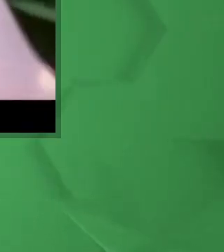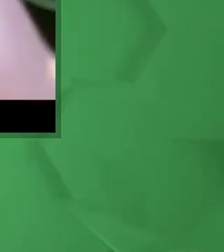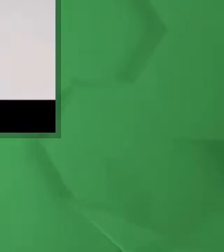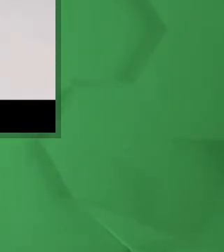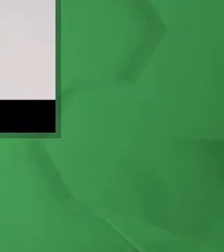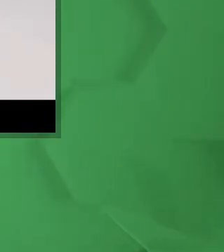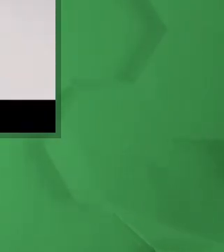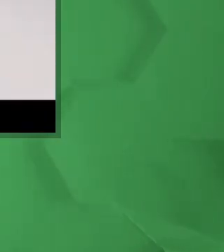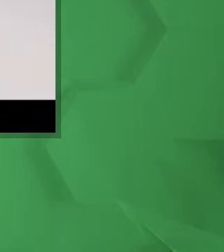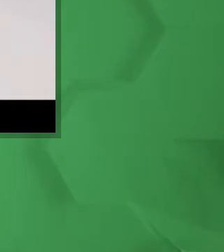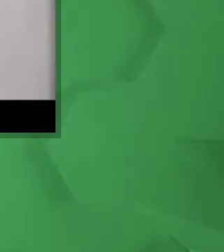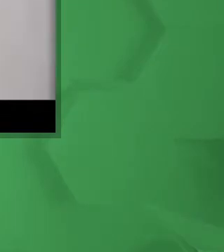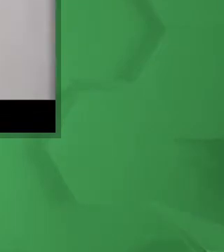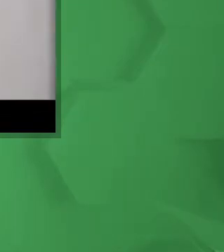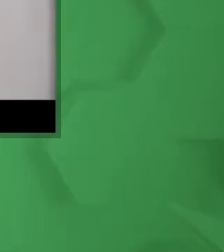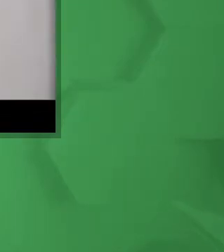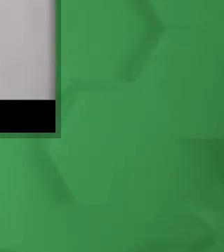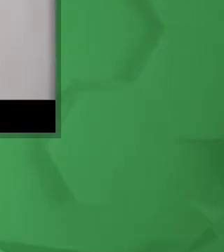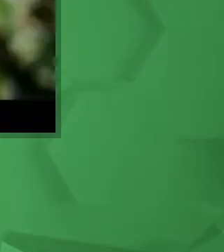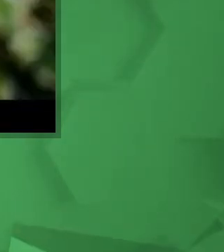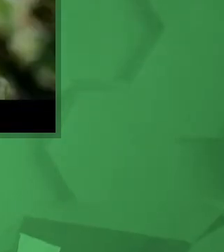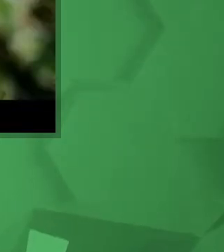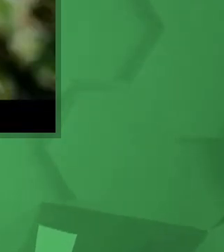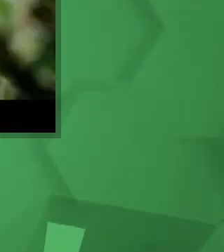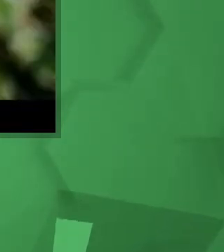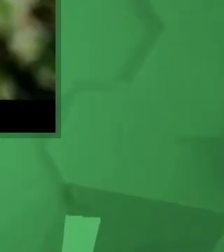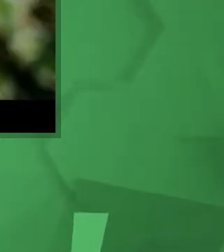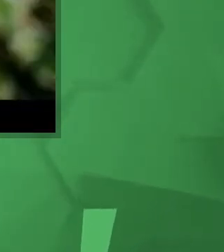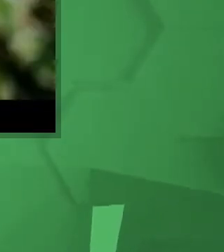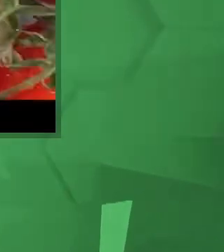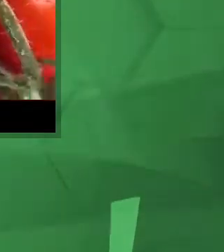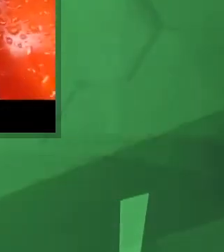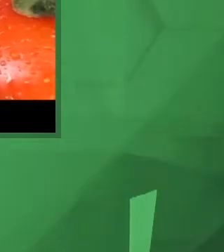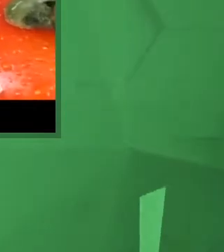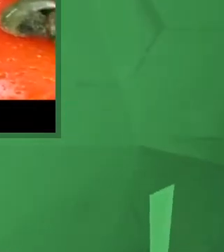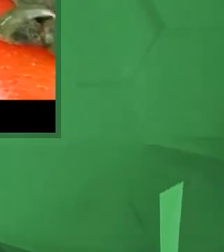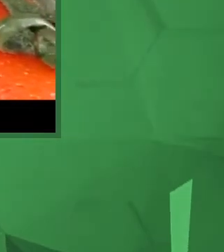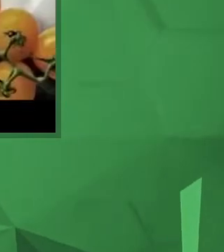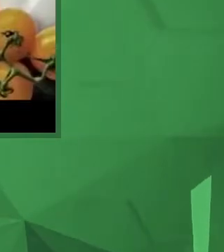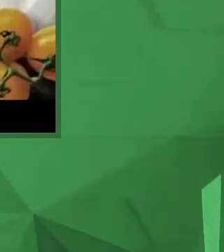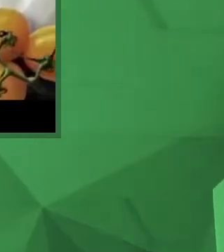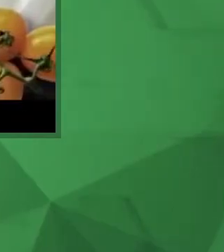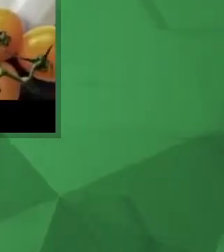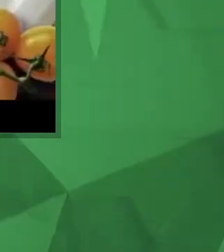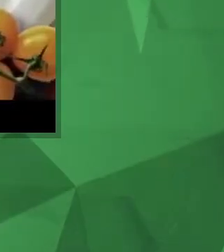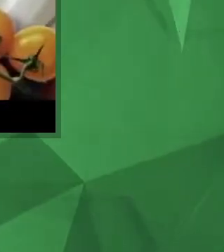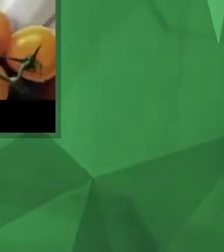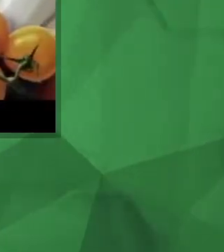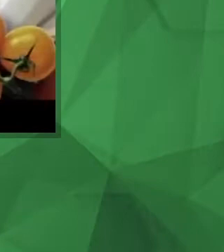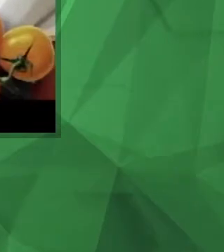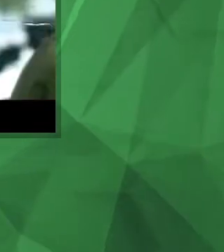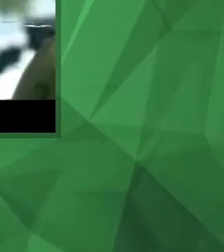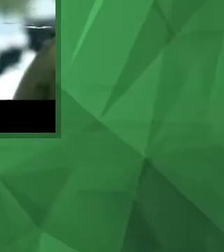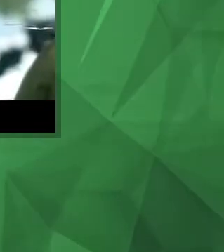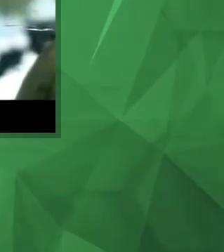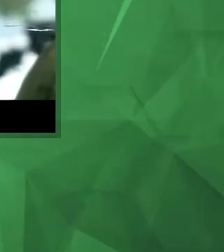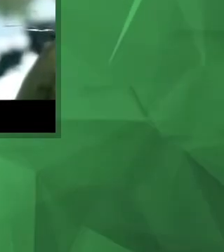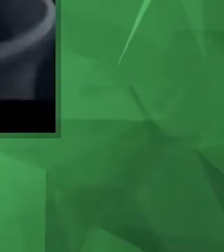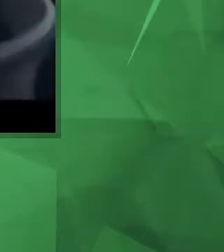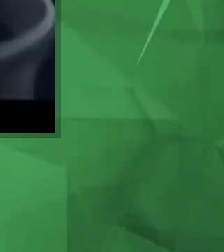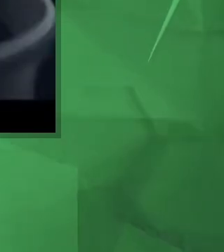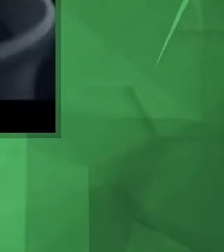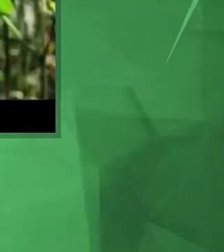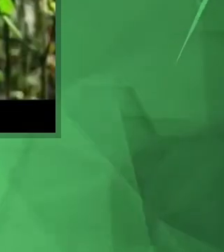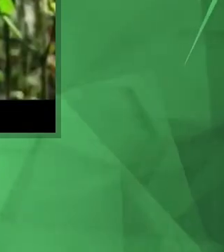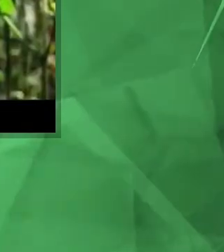Ripe, delicious, lush, nutritious. We come in all shapes and sizes, colors and shades, raw